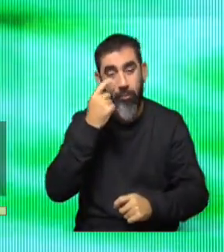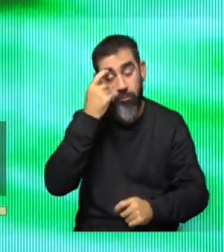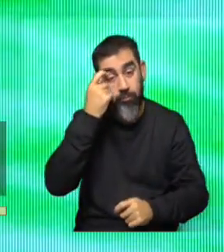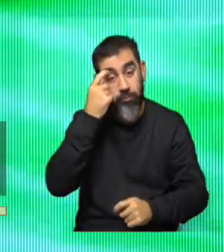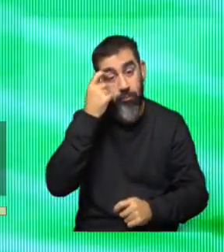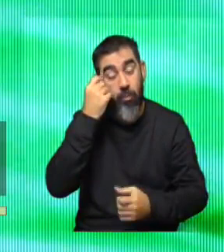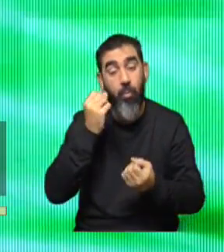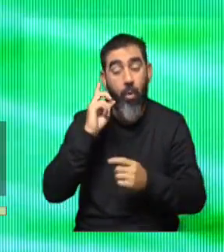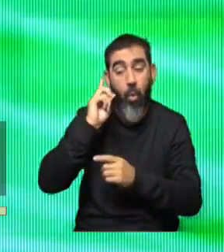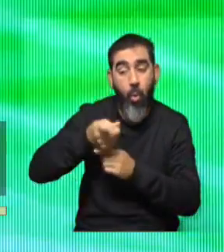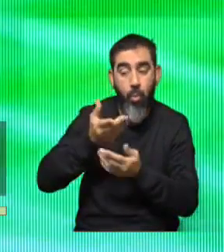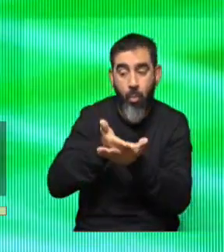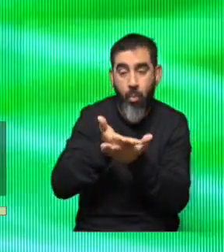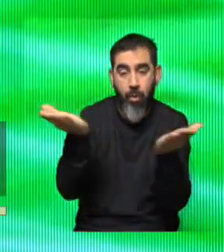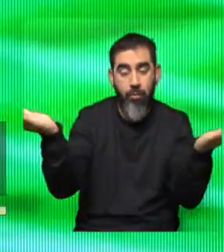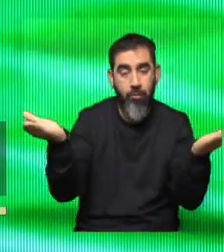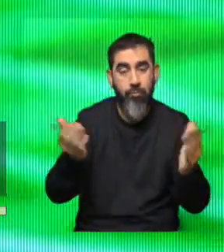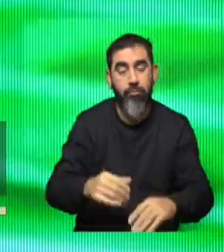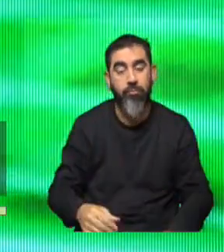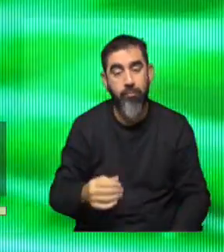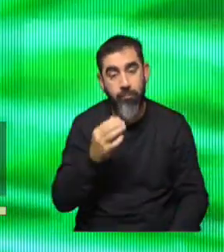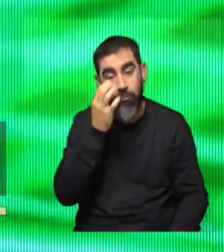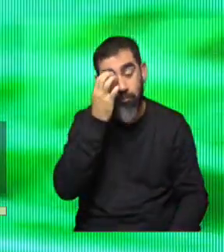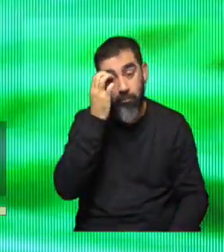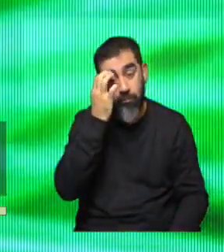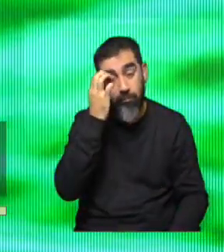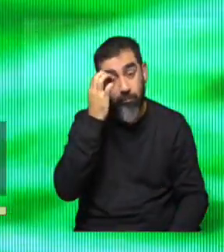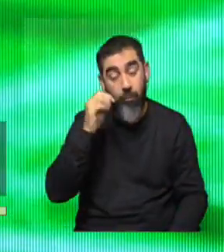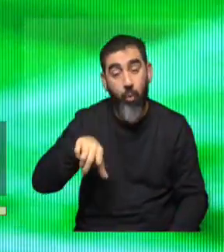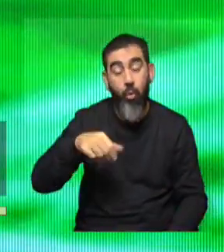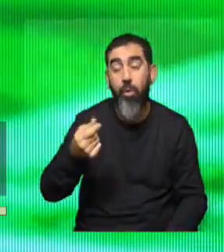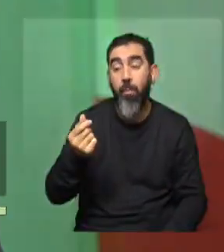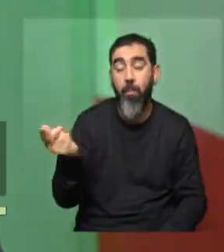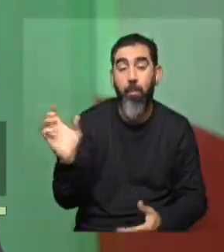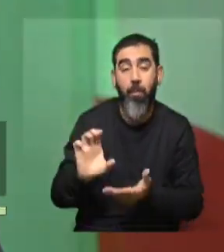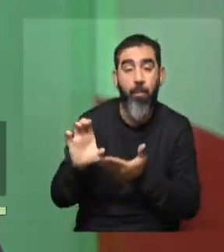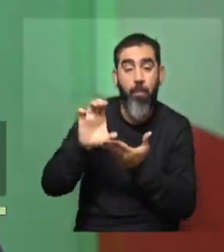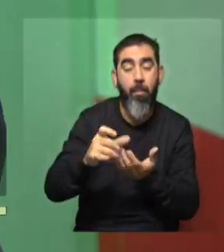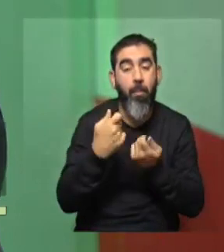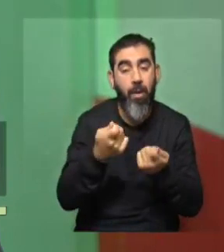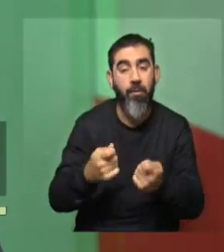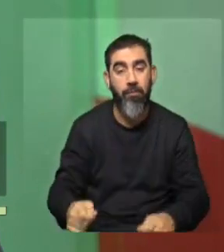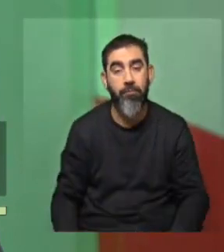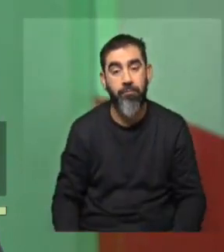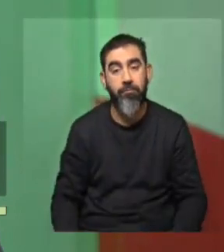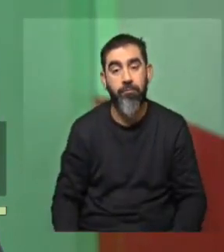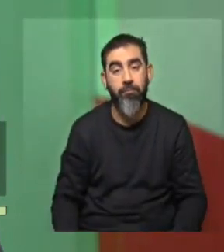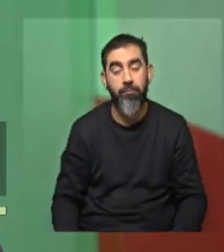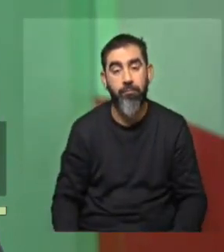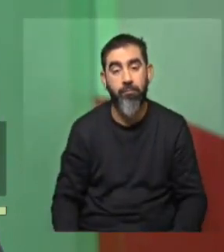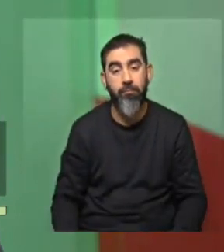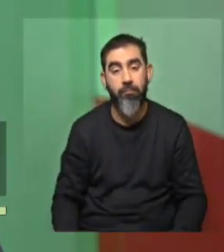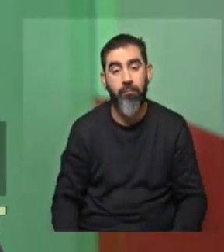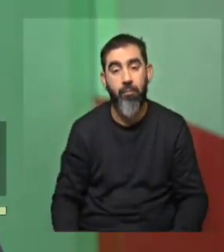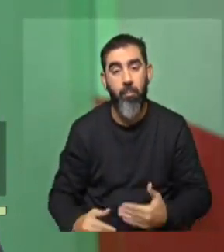la obligación de Mostrar todo lo que se lo que se hace y dónde van los dineros públicos entiende y señala que es un proceso que fue